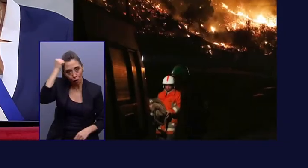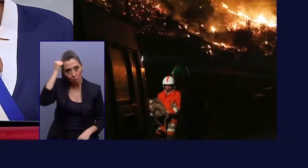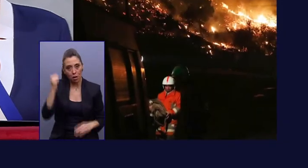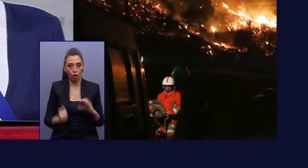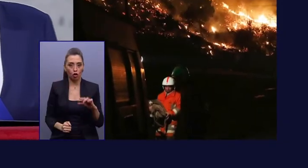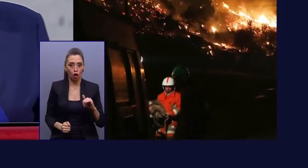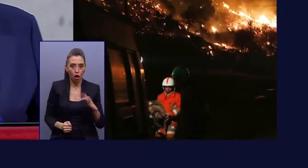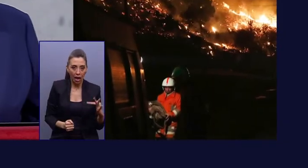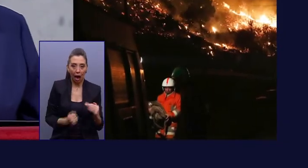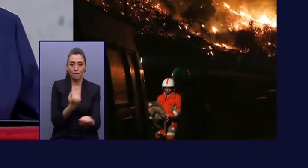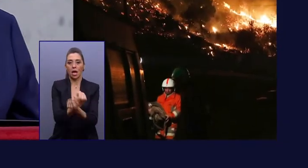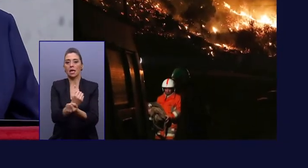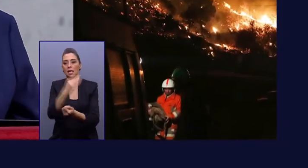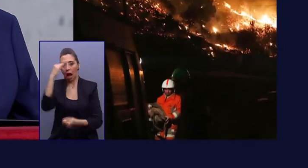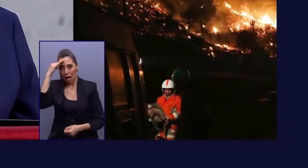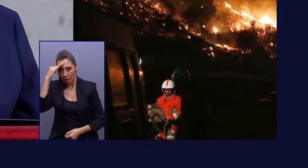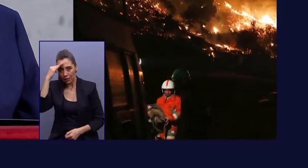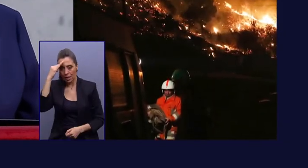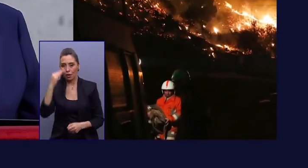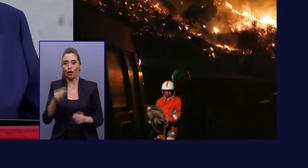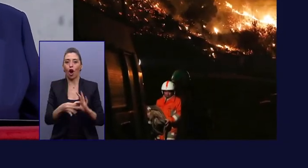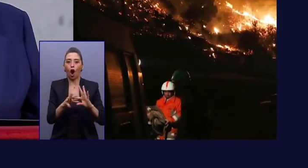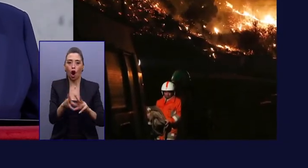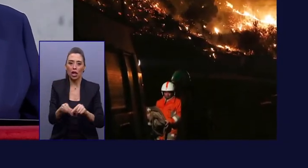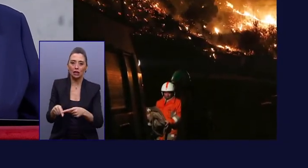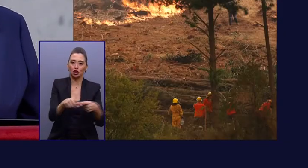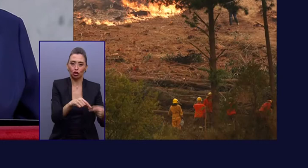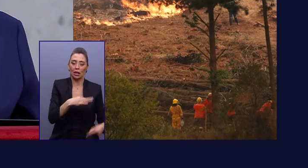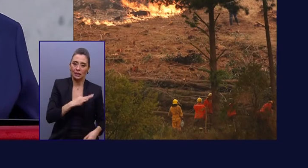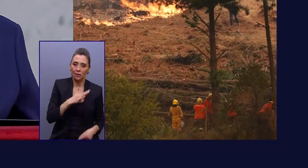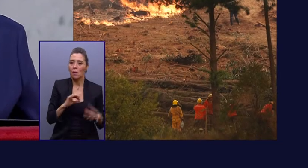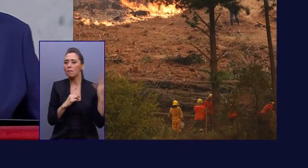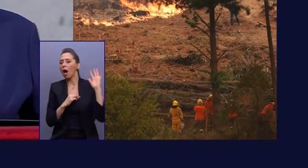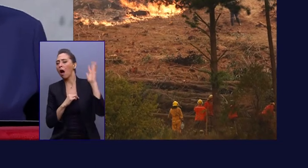CONAF, Carabineros, organizaciones de la sociedad civil.